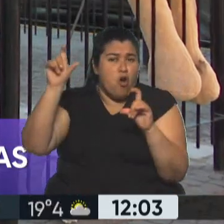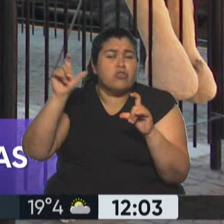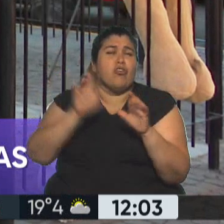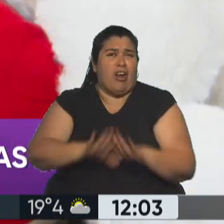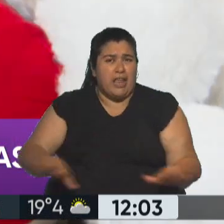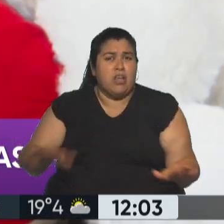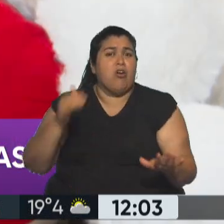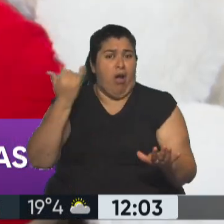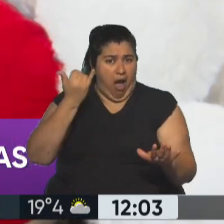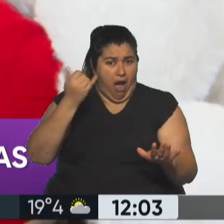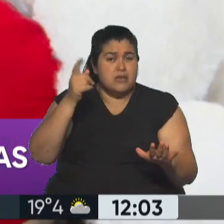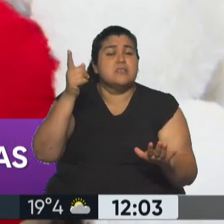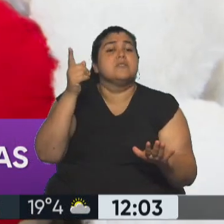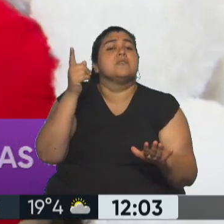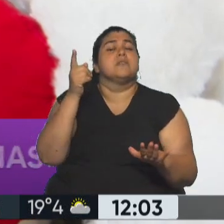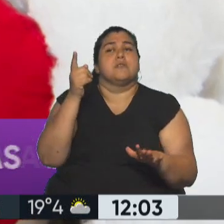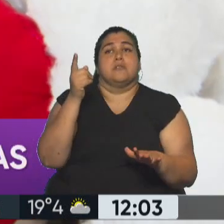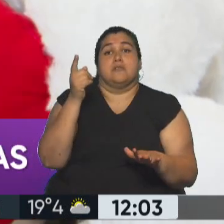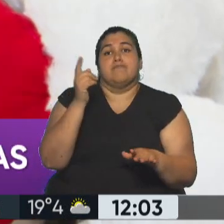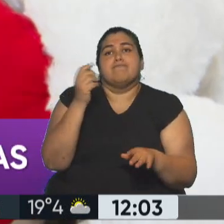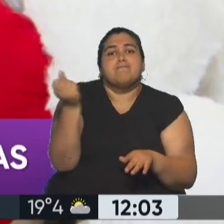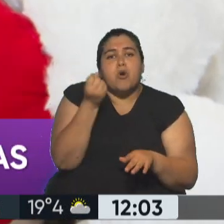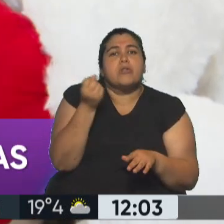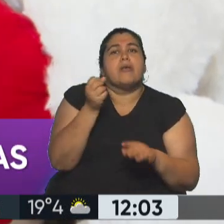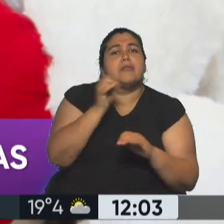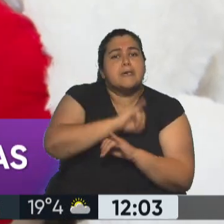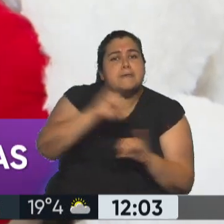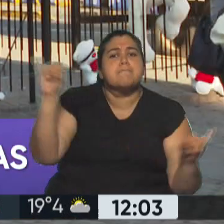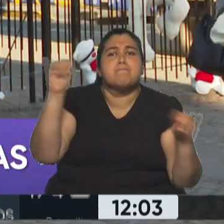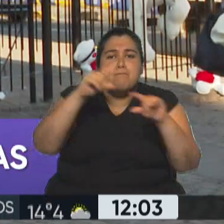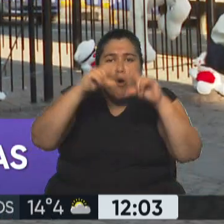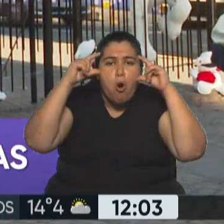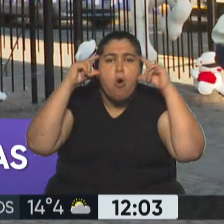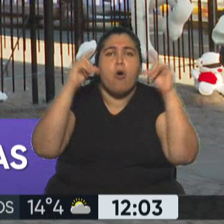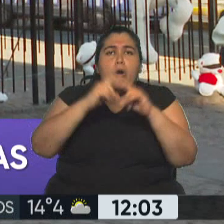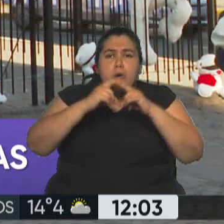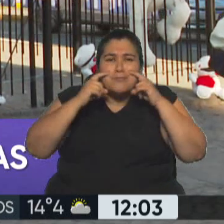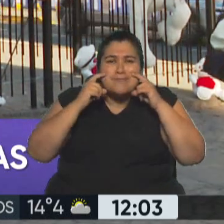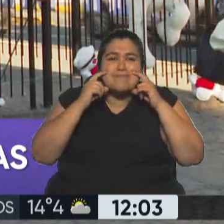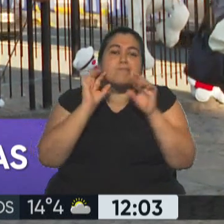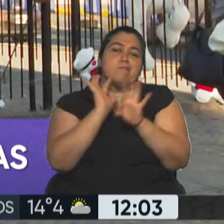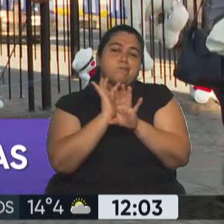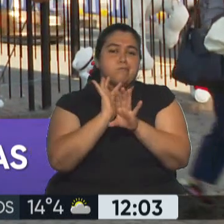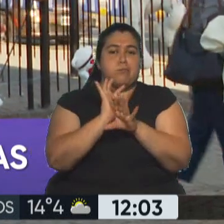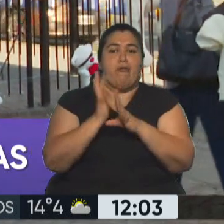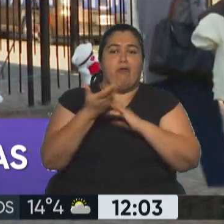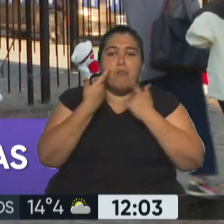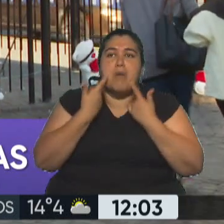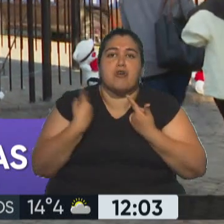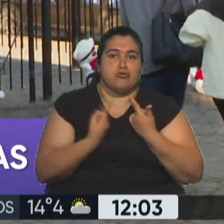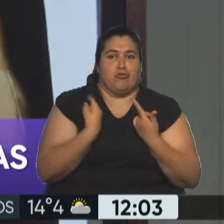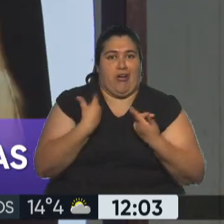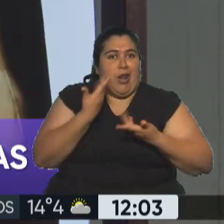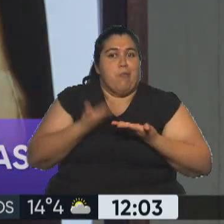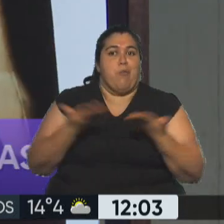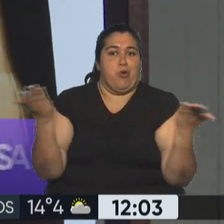chicos que están y bueno al intervenirlos un poquitito con el tema de ojos vendados y bocas tapadas nos l un poquito más a lo que queremos transmitir